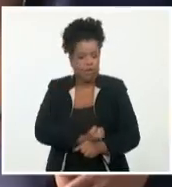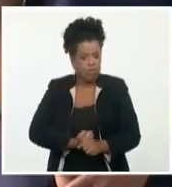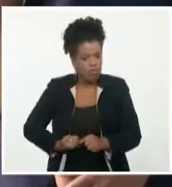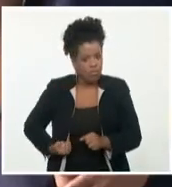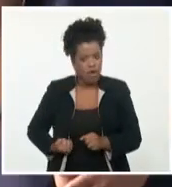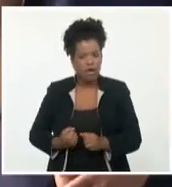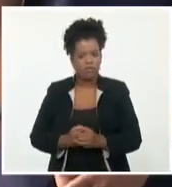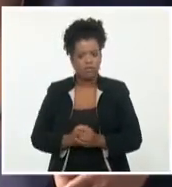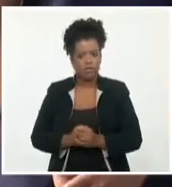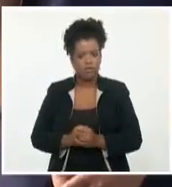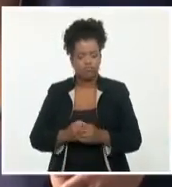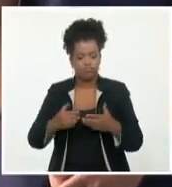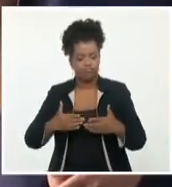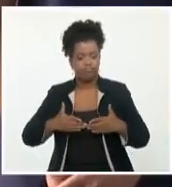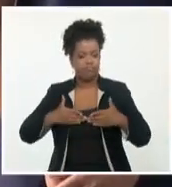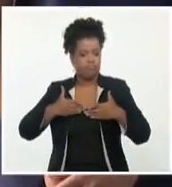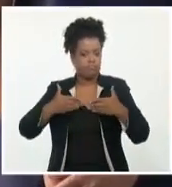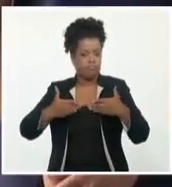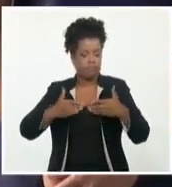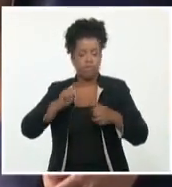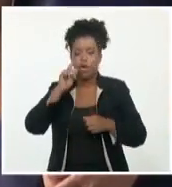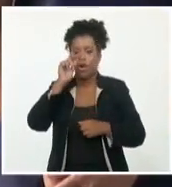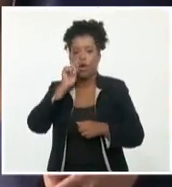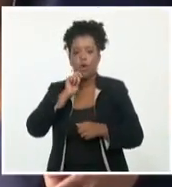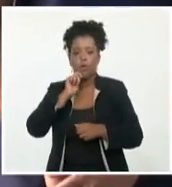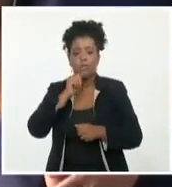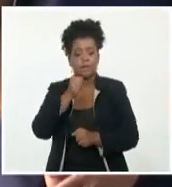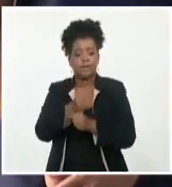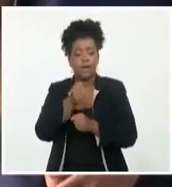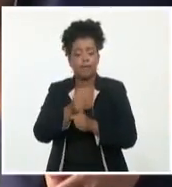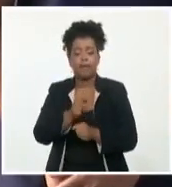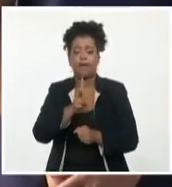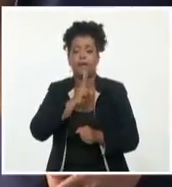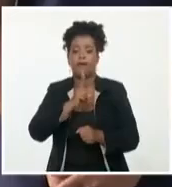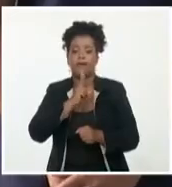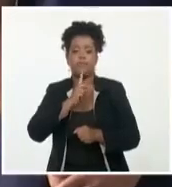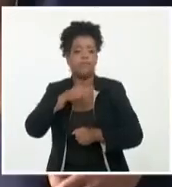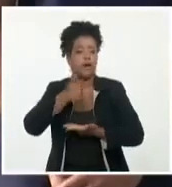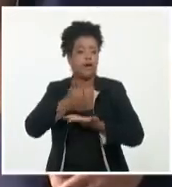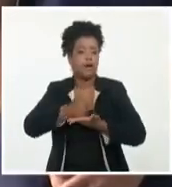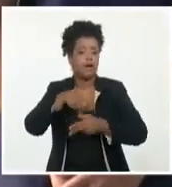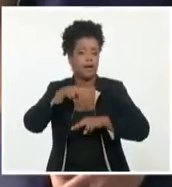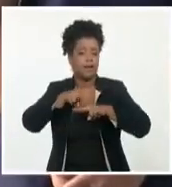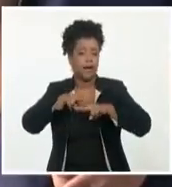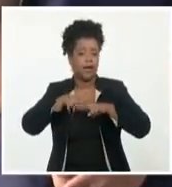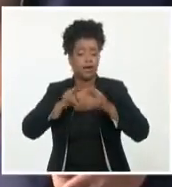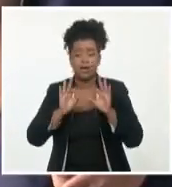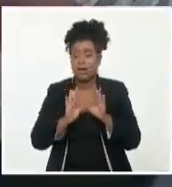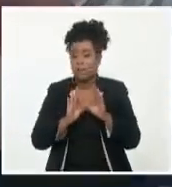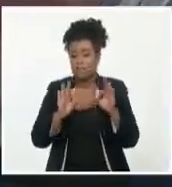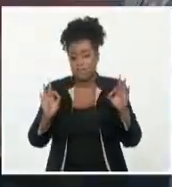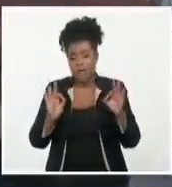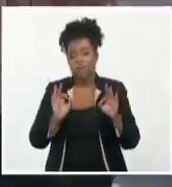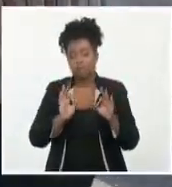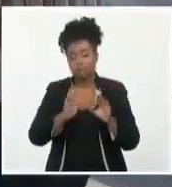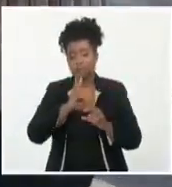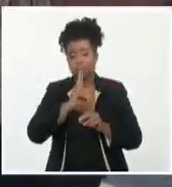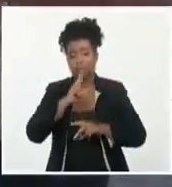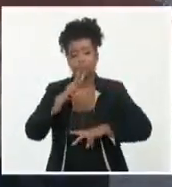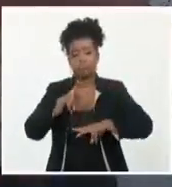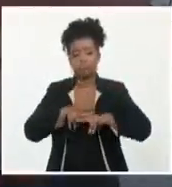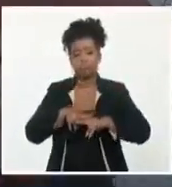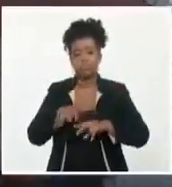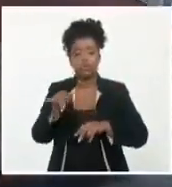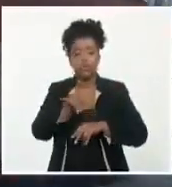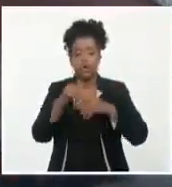y el altruismo de los hombres de recursos hidráulicos y especialmente los de Agua de La Habana. También fueron